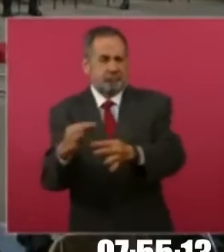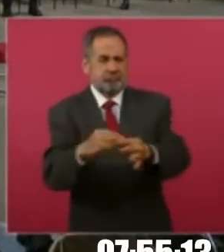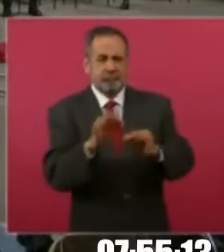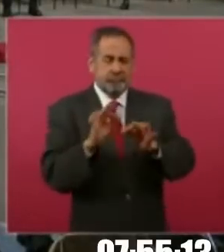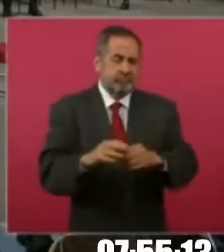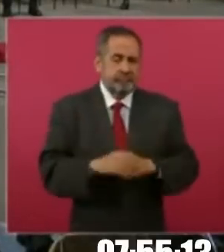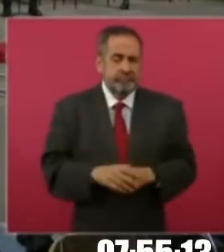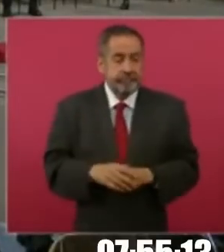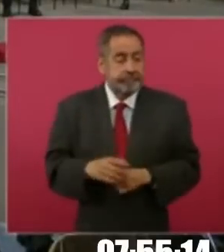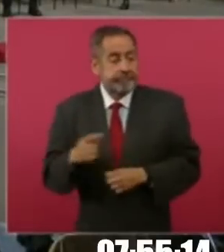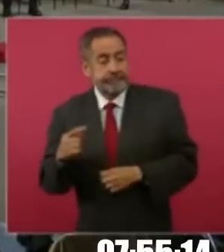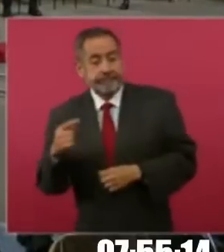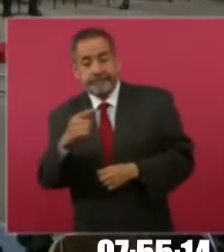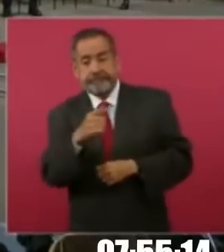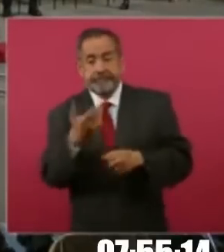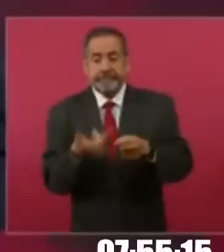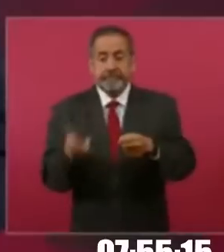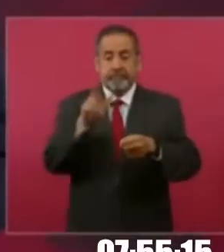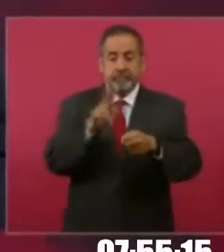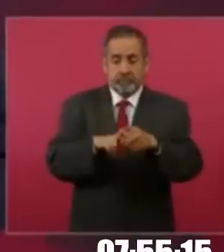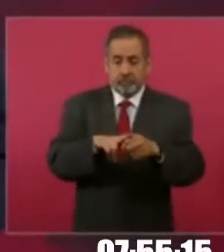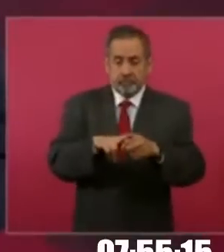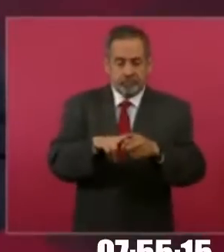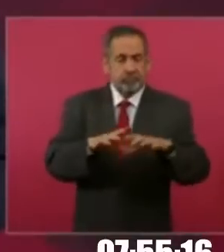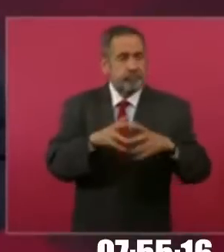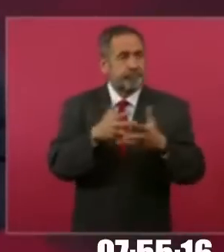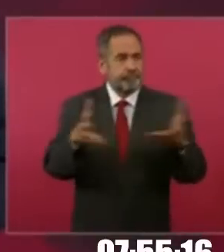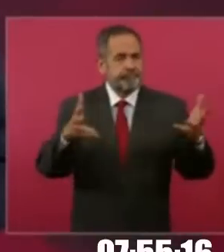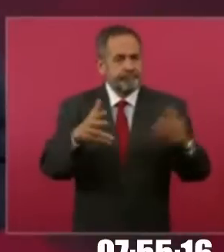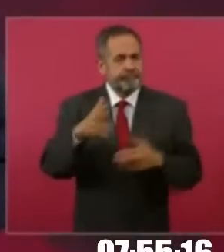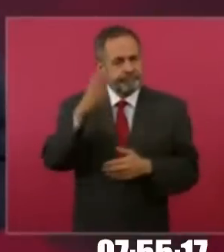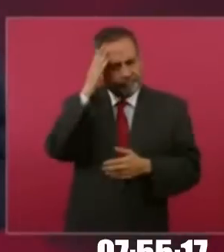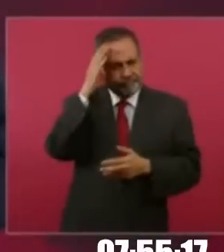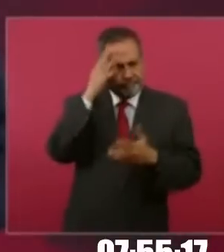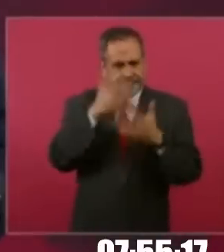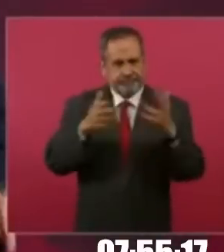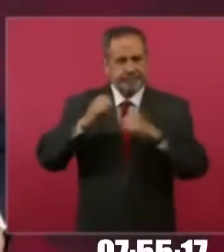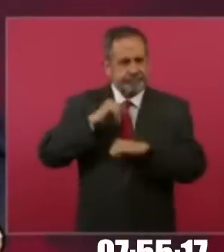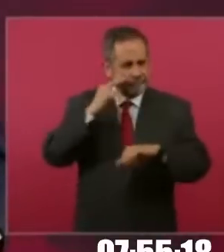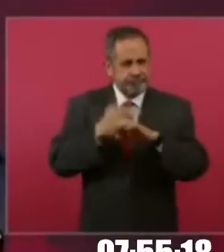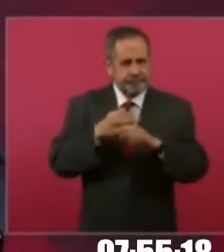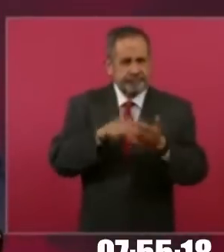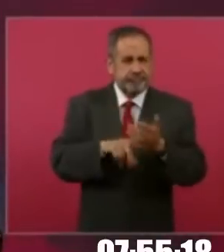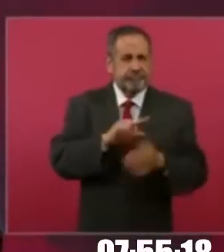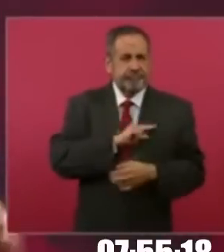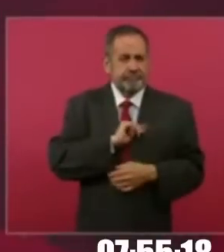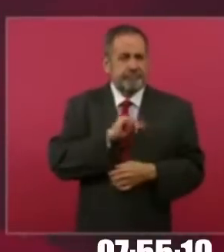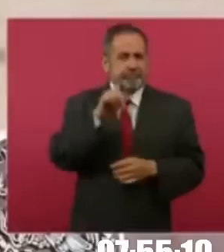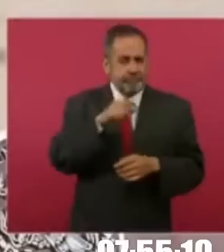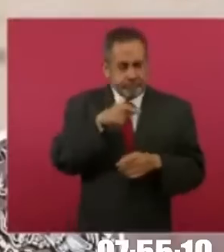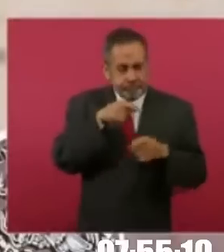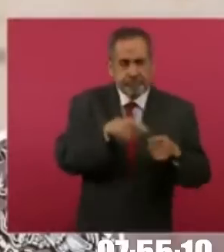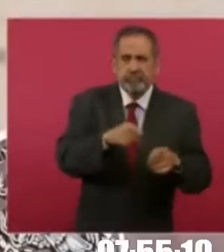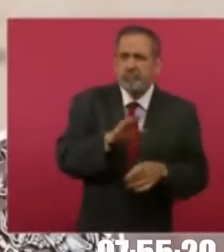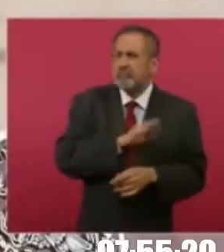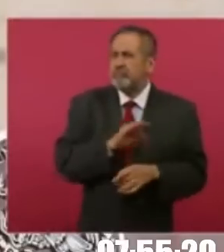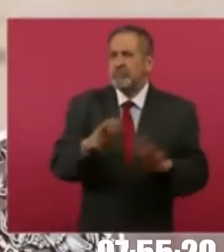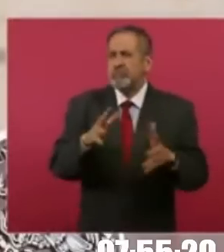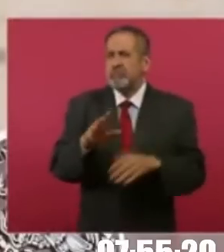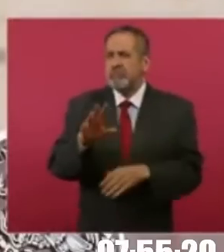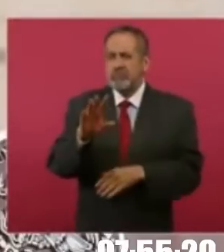hospitales integrales generales y de especialidades estamos arriba del